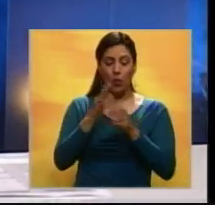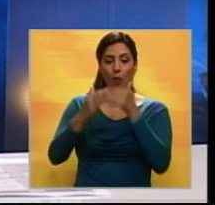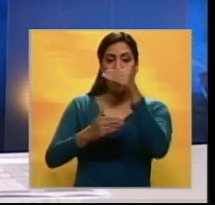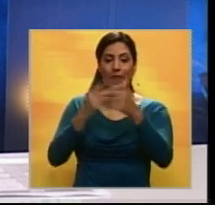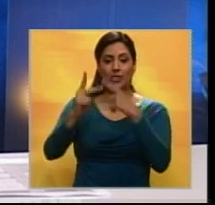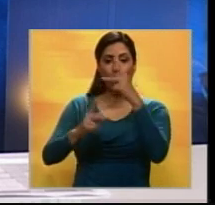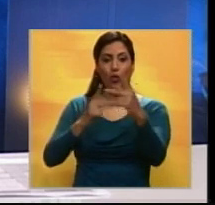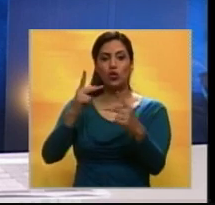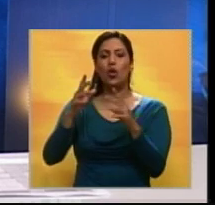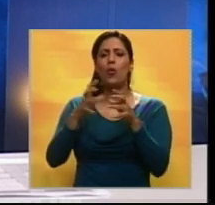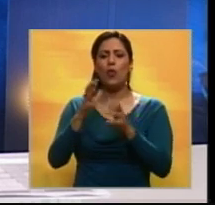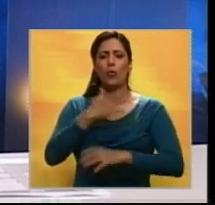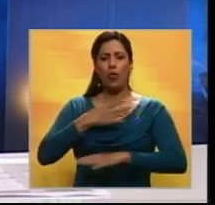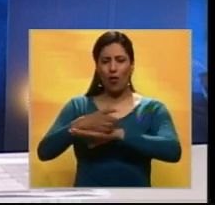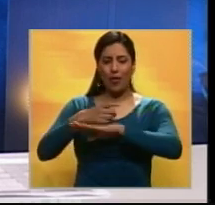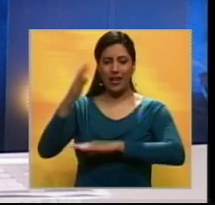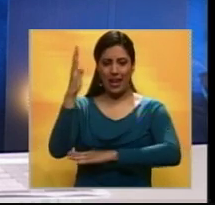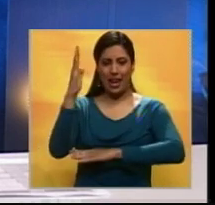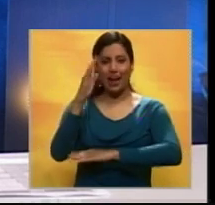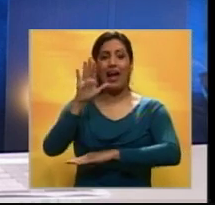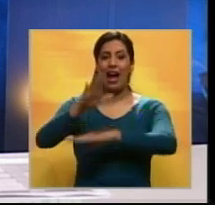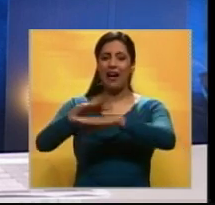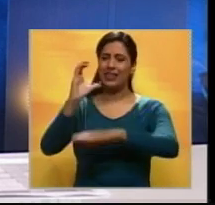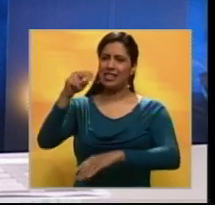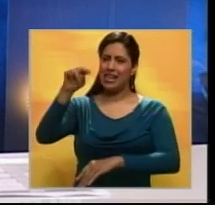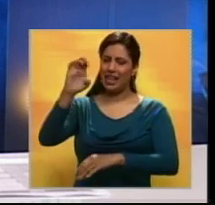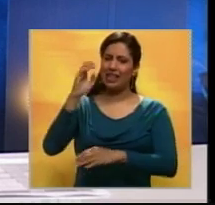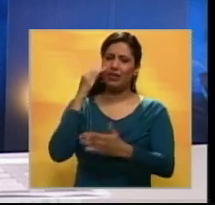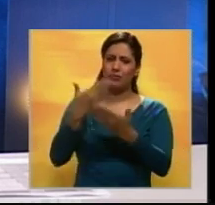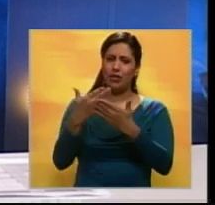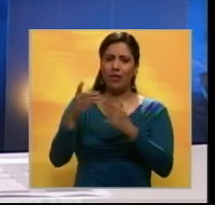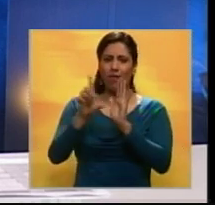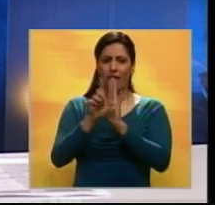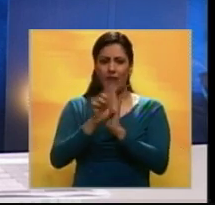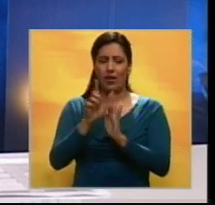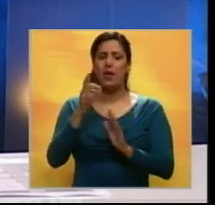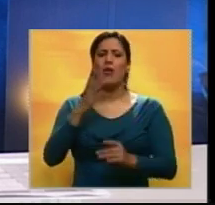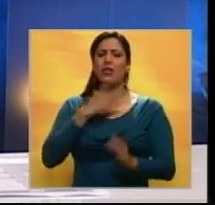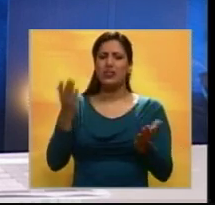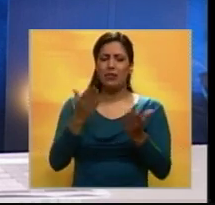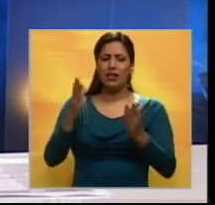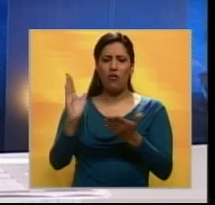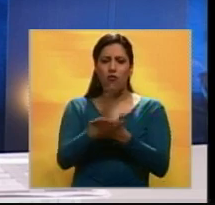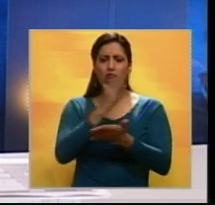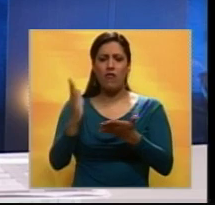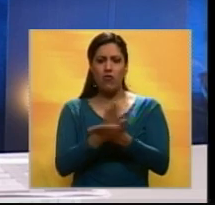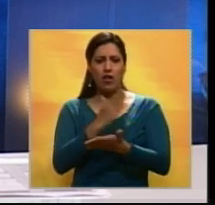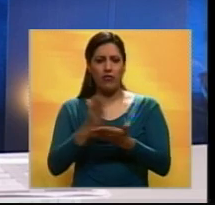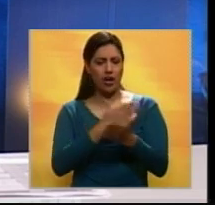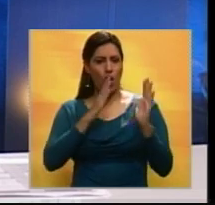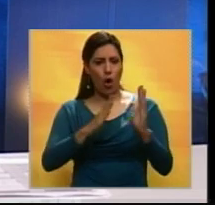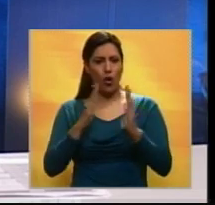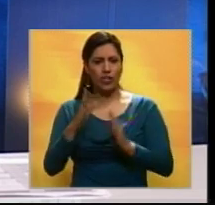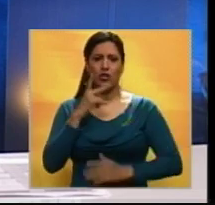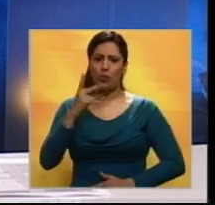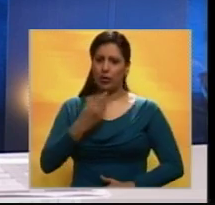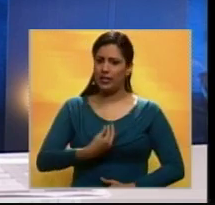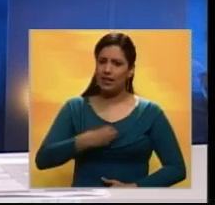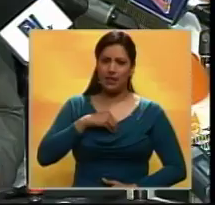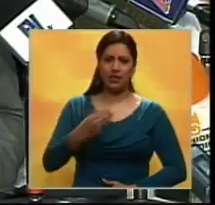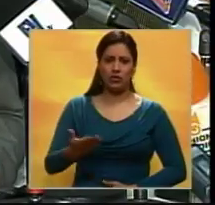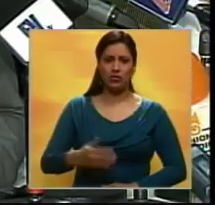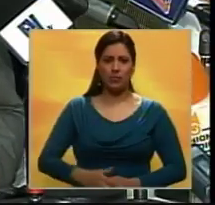Avanzada Progresista, advirtió que la convocatoria del CNE para legalizar los partidos promueve la eliminación de las organizaciones